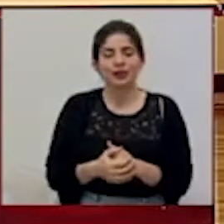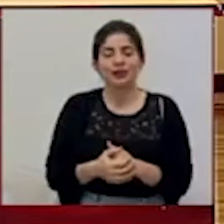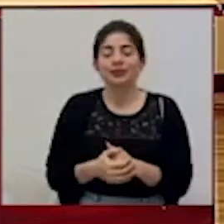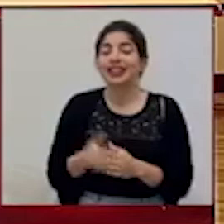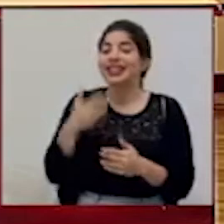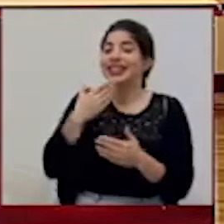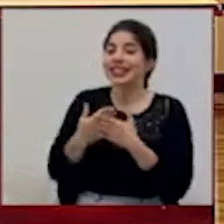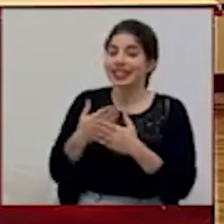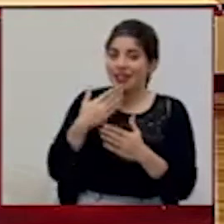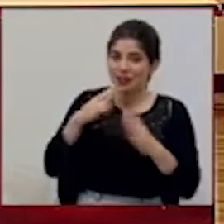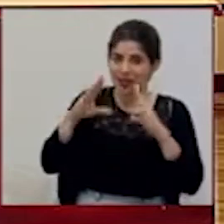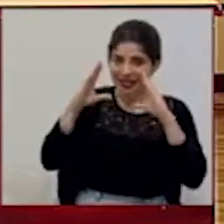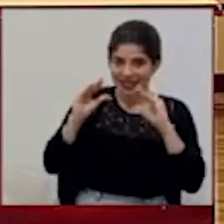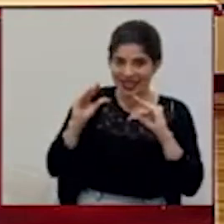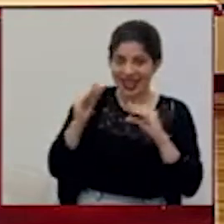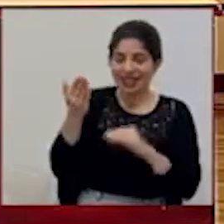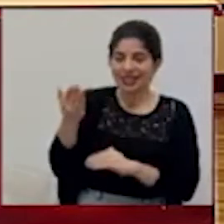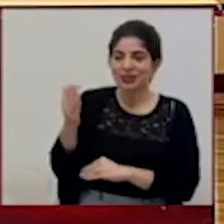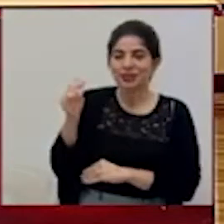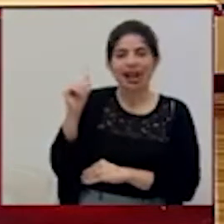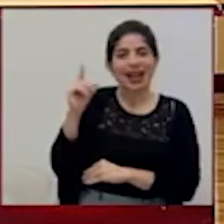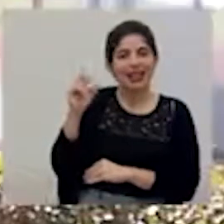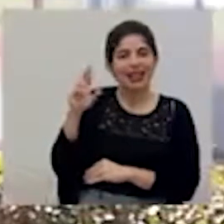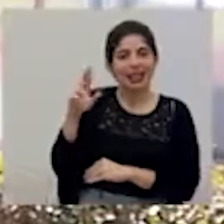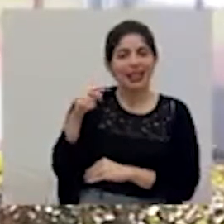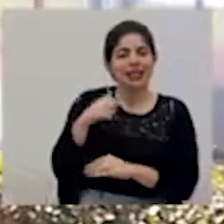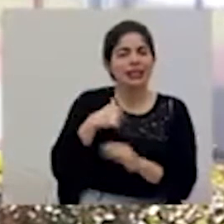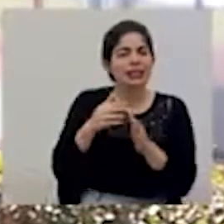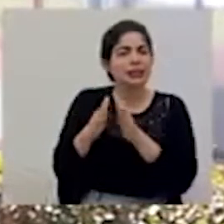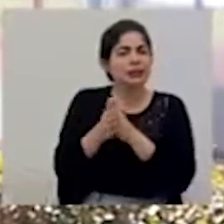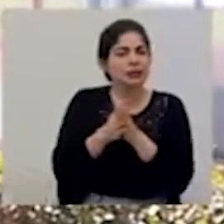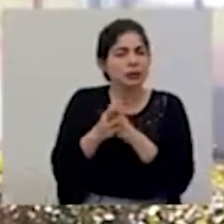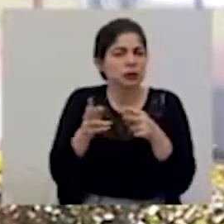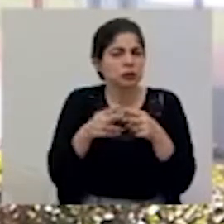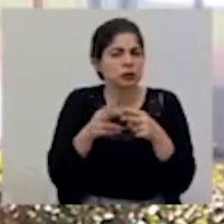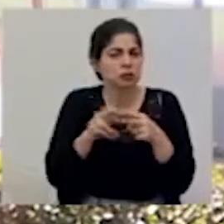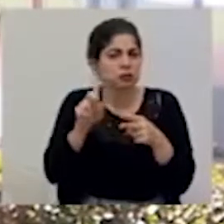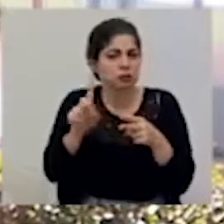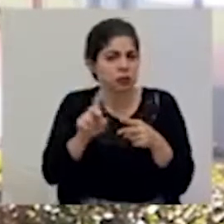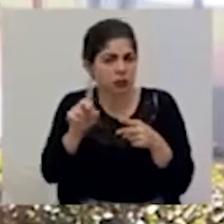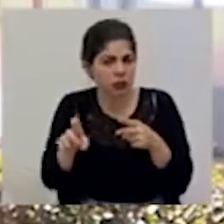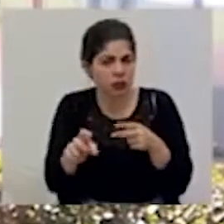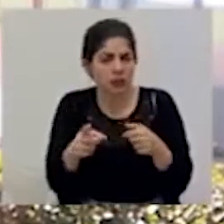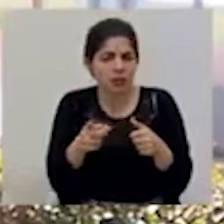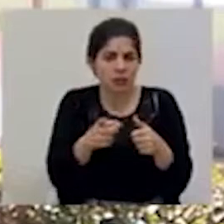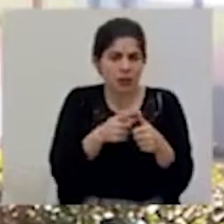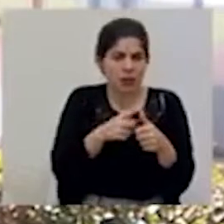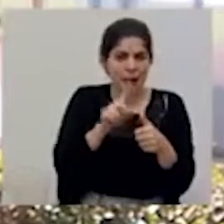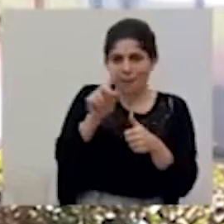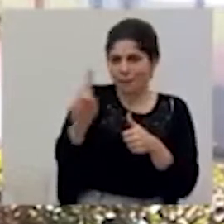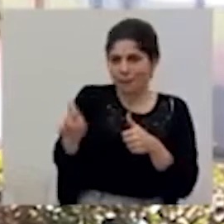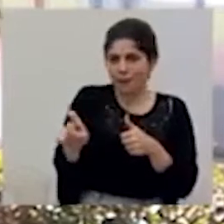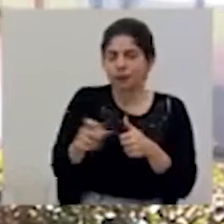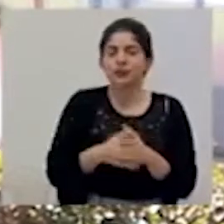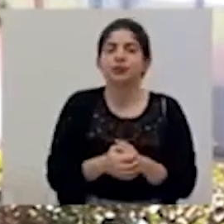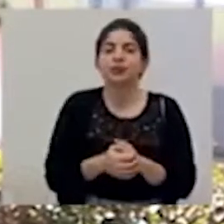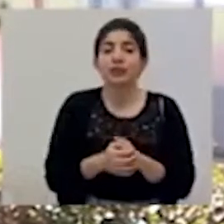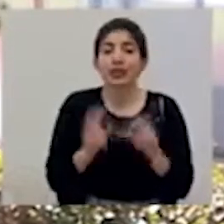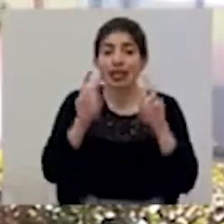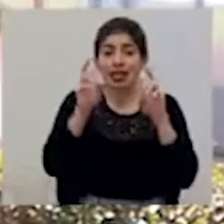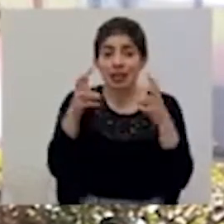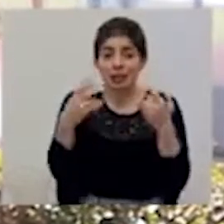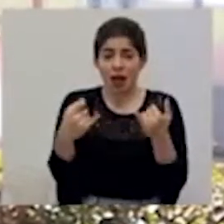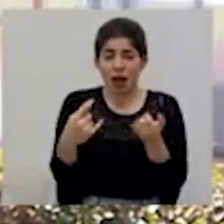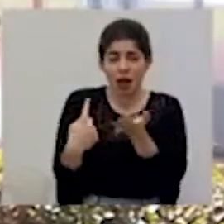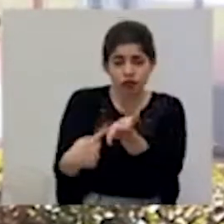buenas tardes, don Alexander. Aprovecho entonces un par de consultas. La primera, don Alexander, es el tema que se ha estado